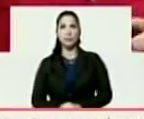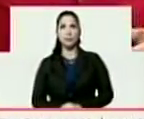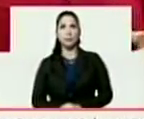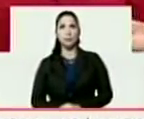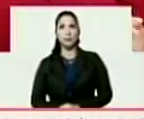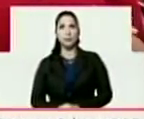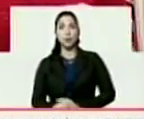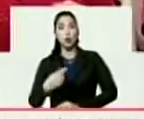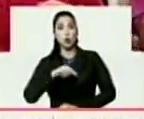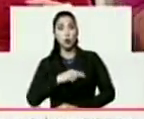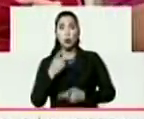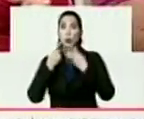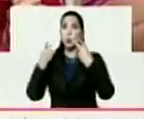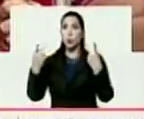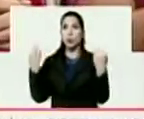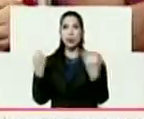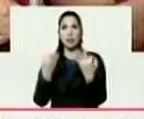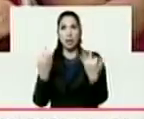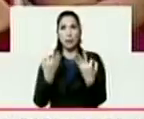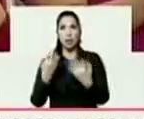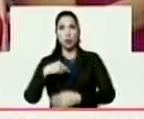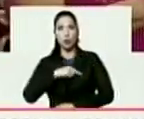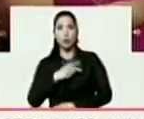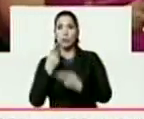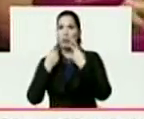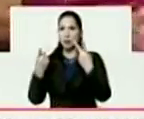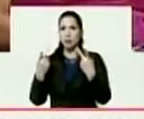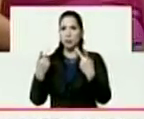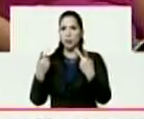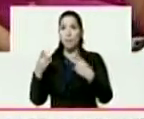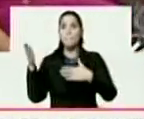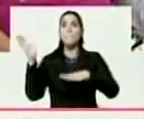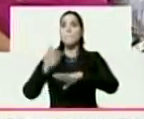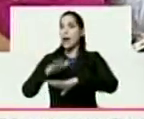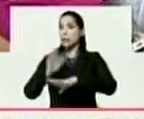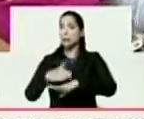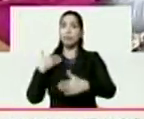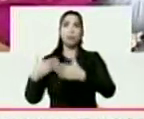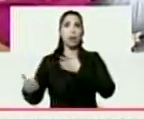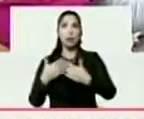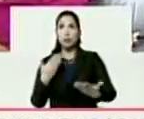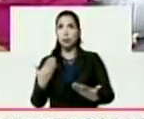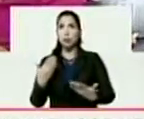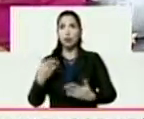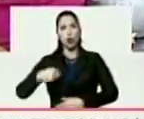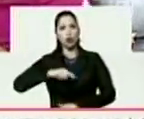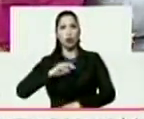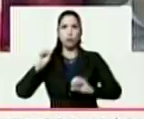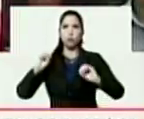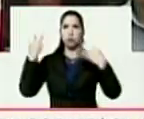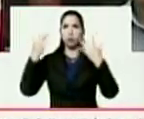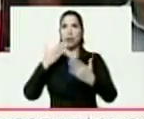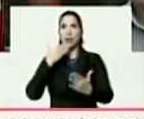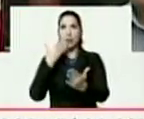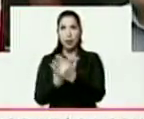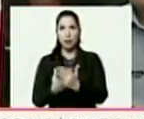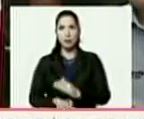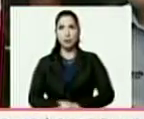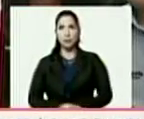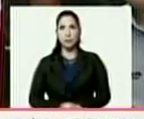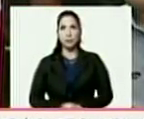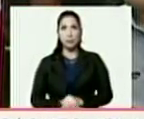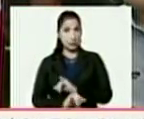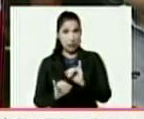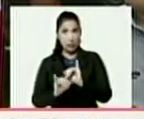y le vamos a decir lo que siempre decimos pase lo que pase nosotros muchísimo de